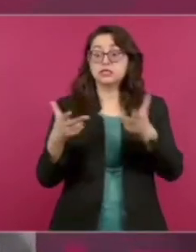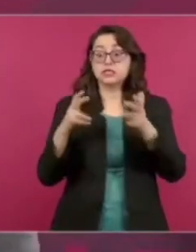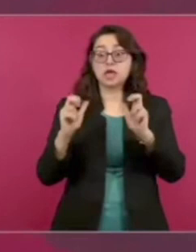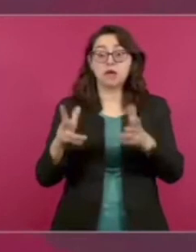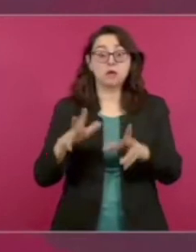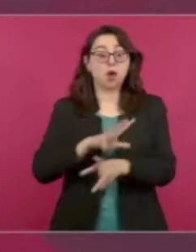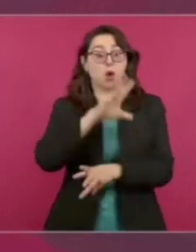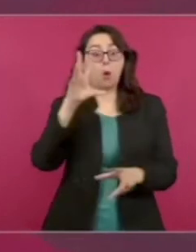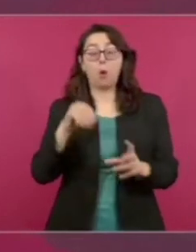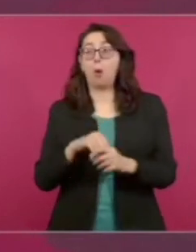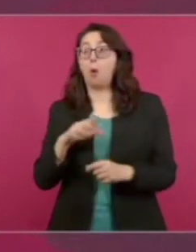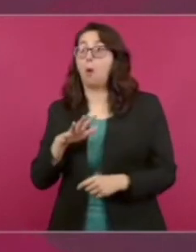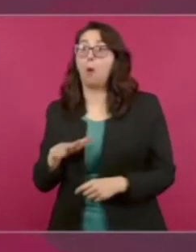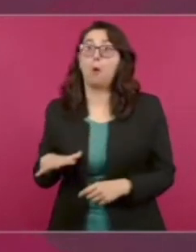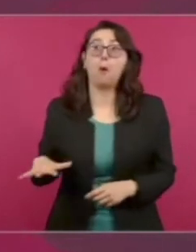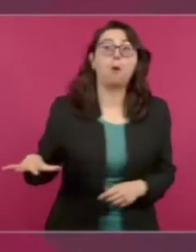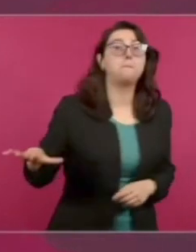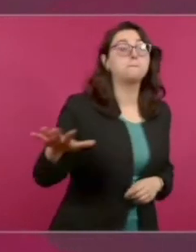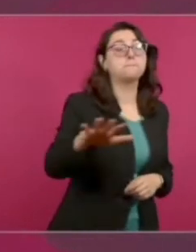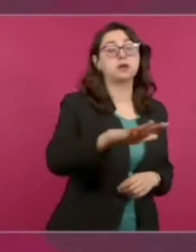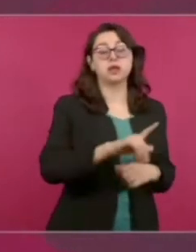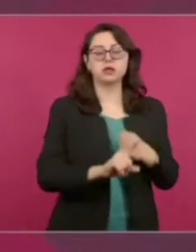es un asunto